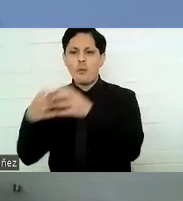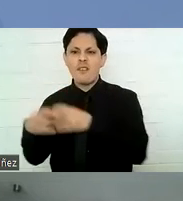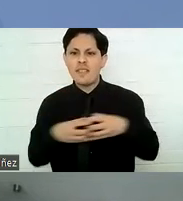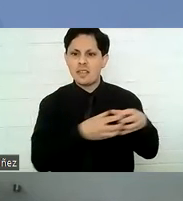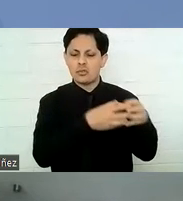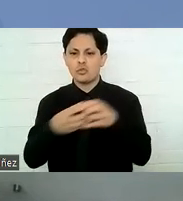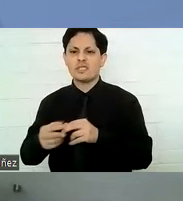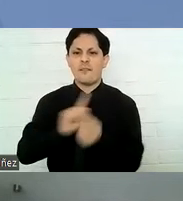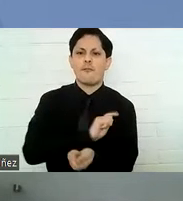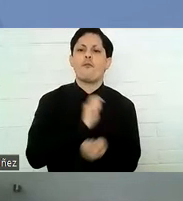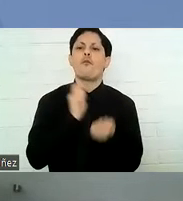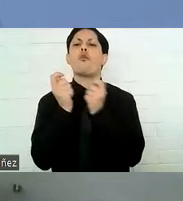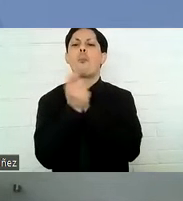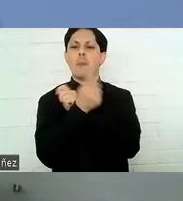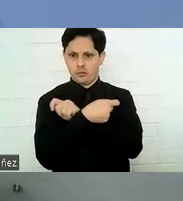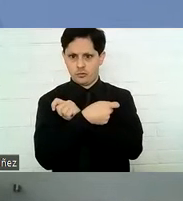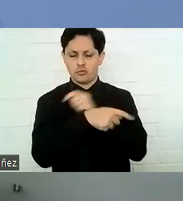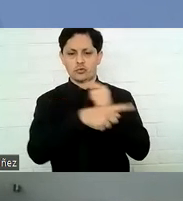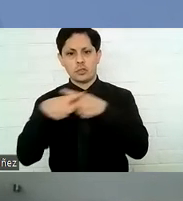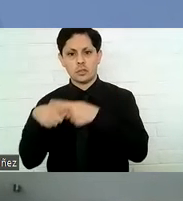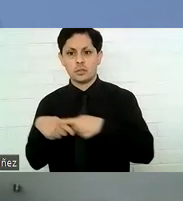que aquí dejaría,